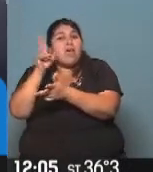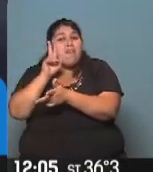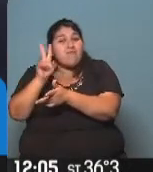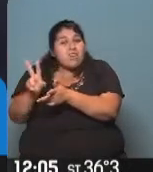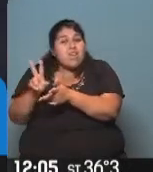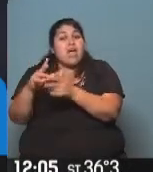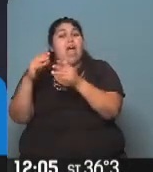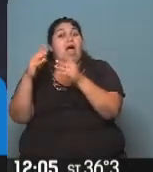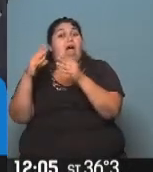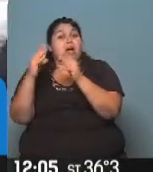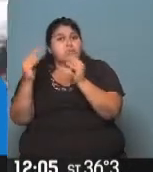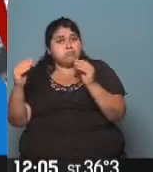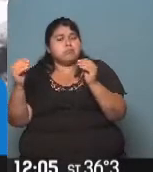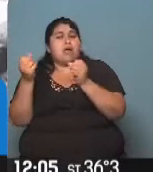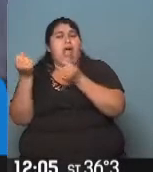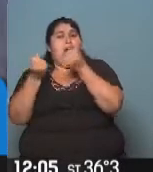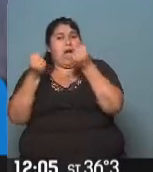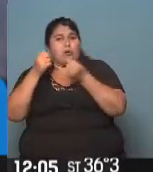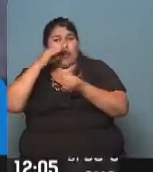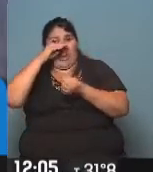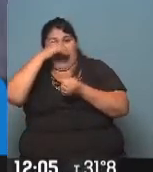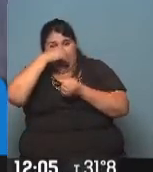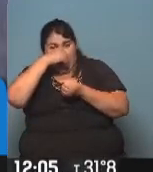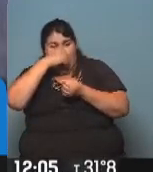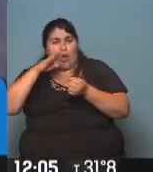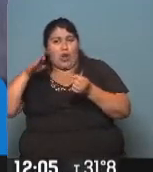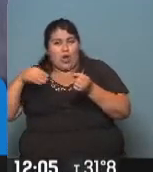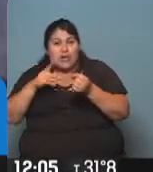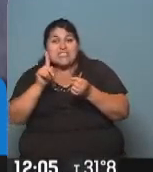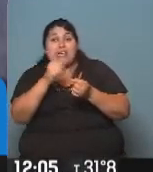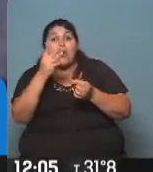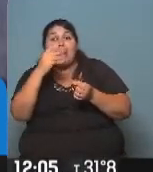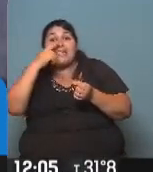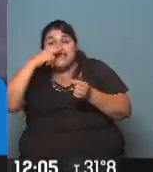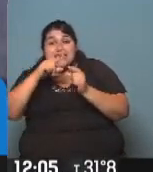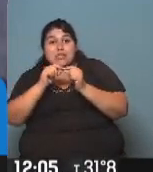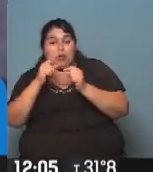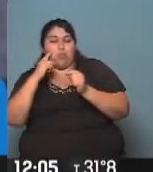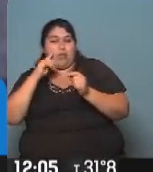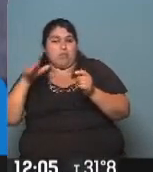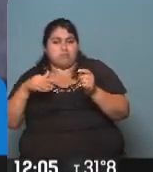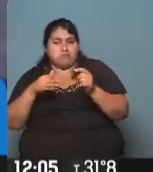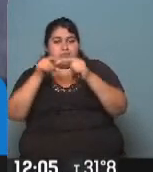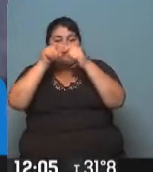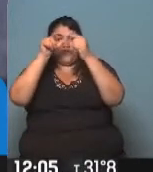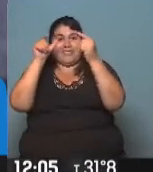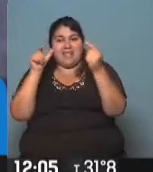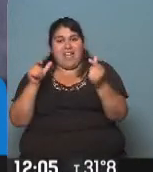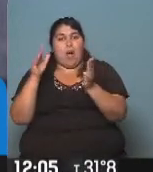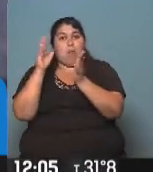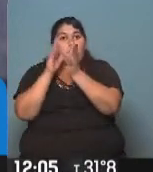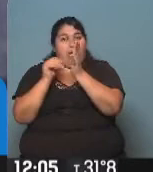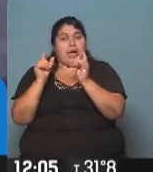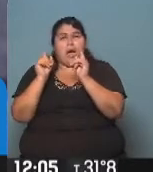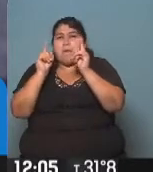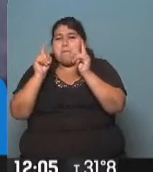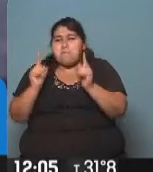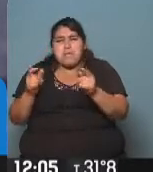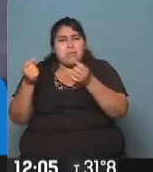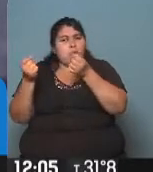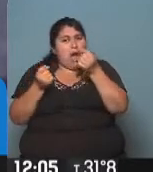147 de color negro con una franja blanca ploteada sobre el capot ese mismo vehículo